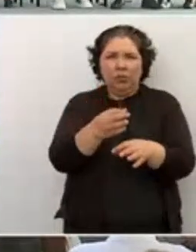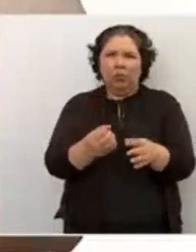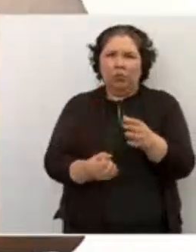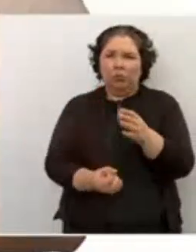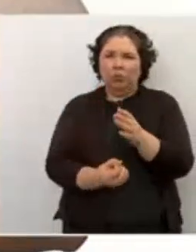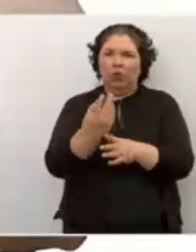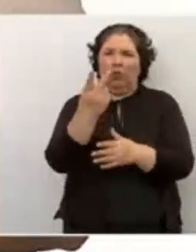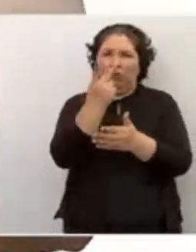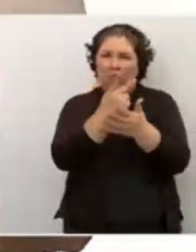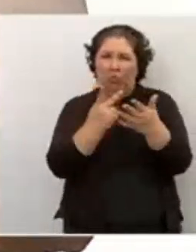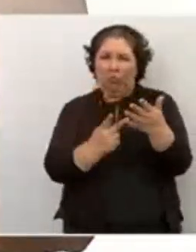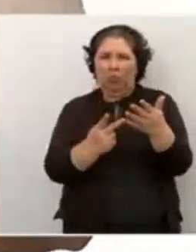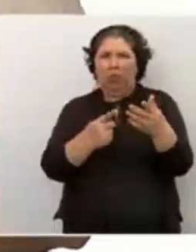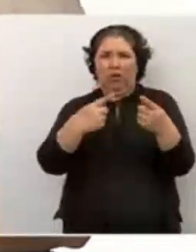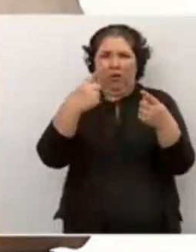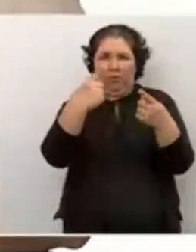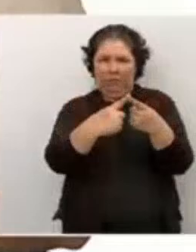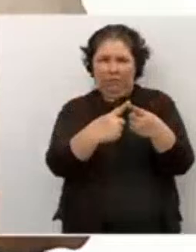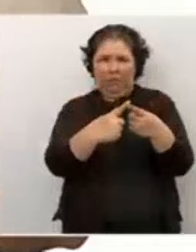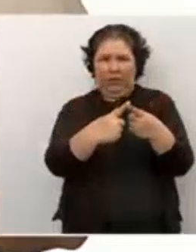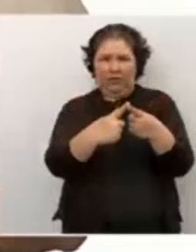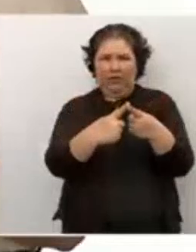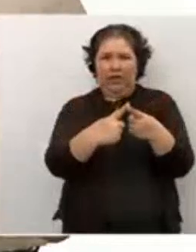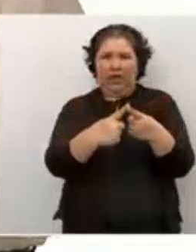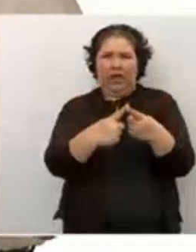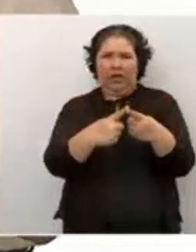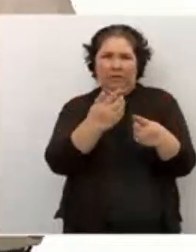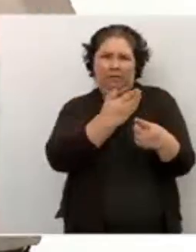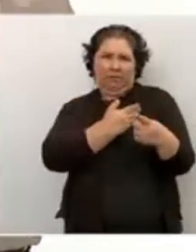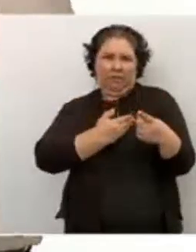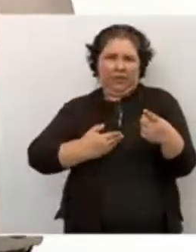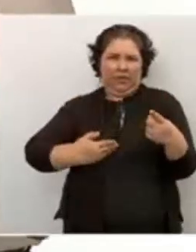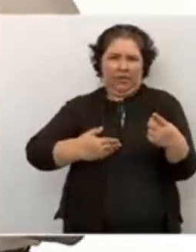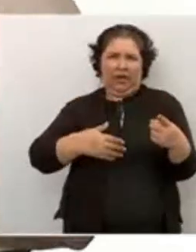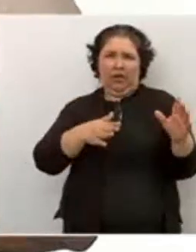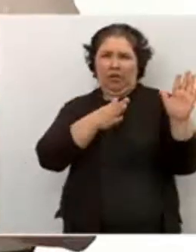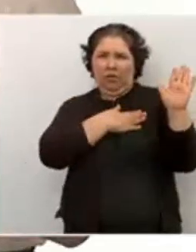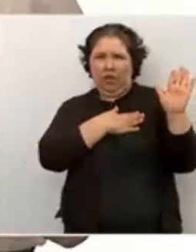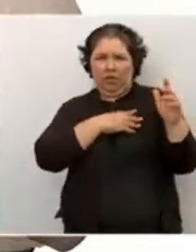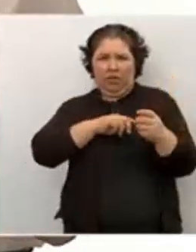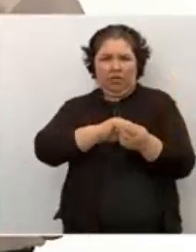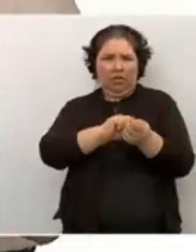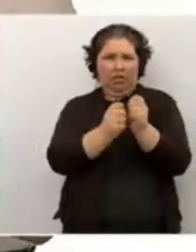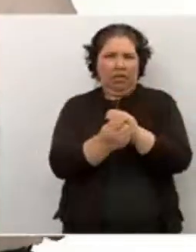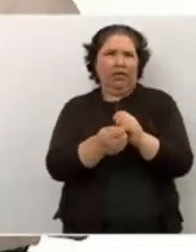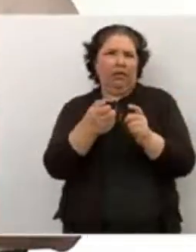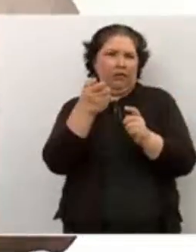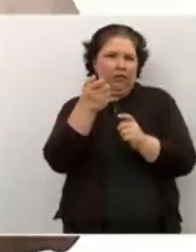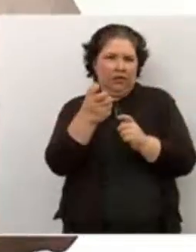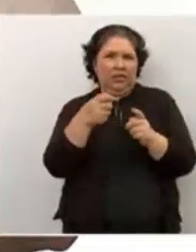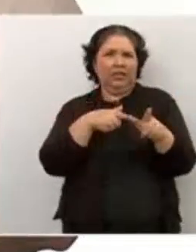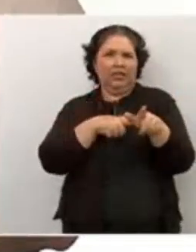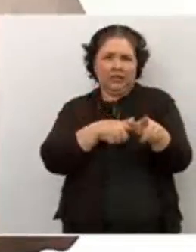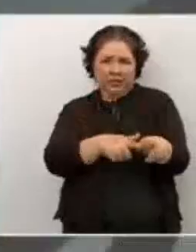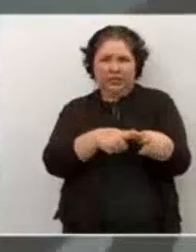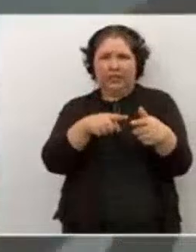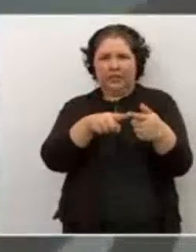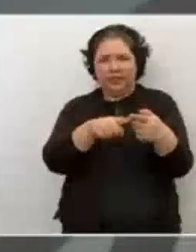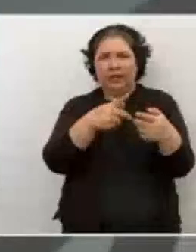programas. Primero, ella hizo un compromiso con la transformación, por eso continúan los